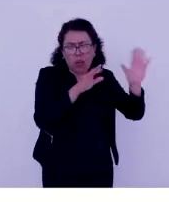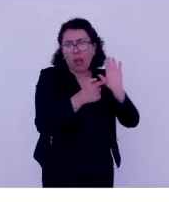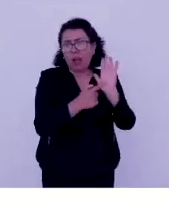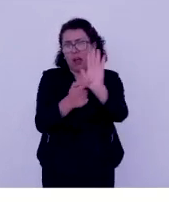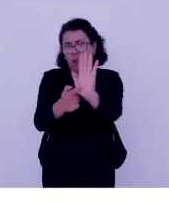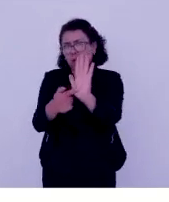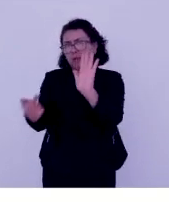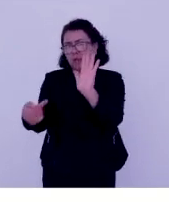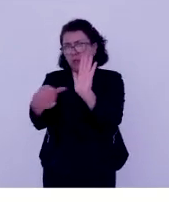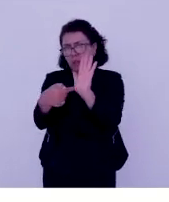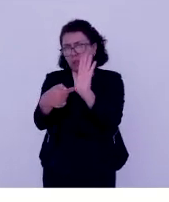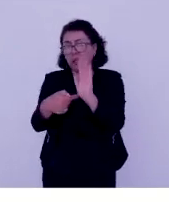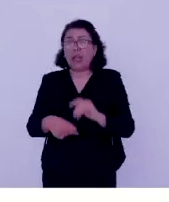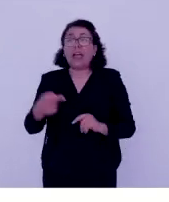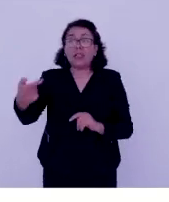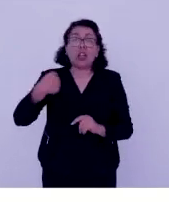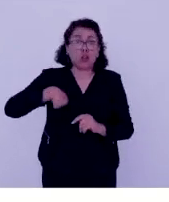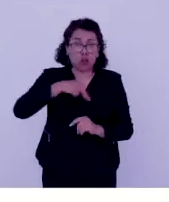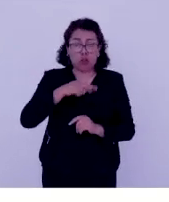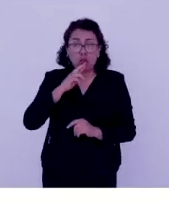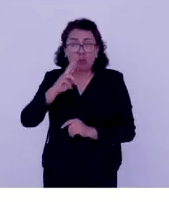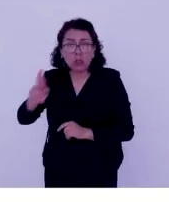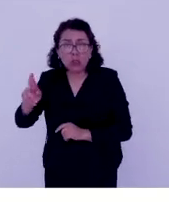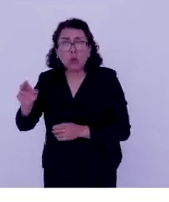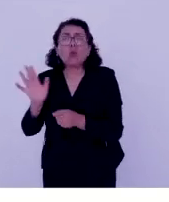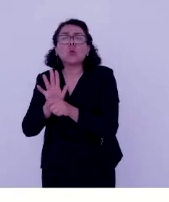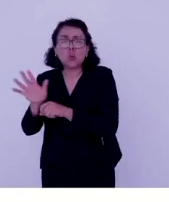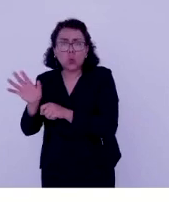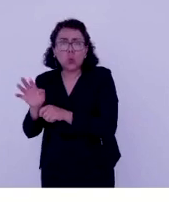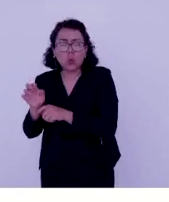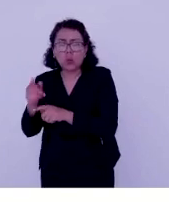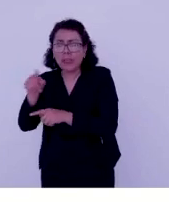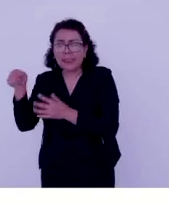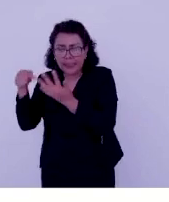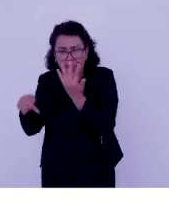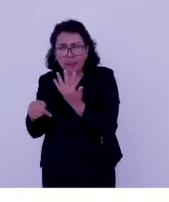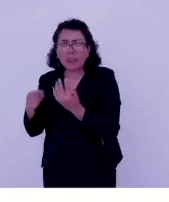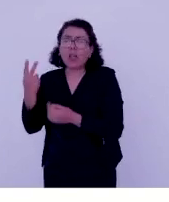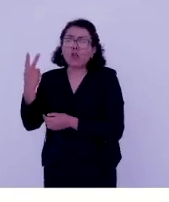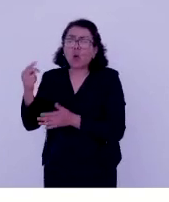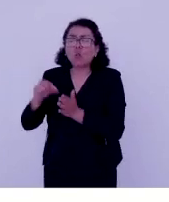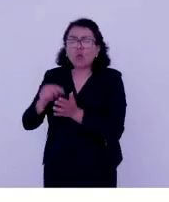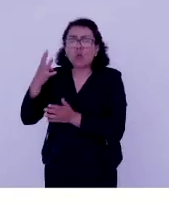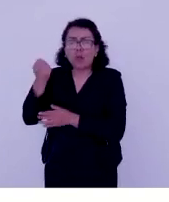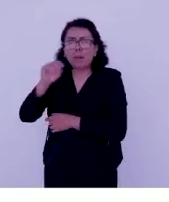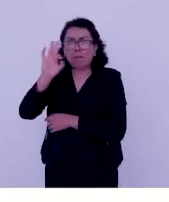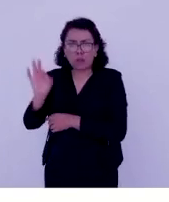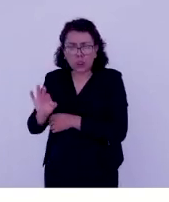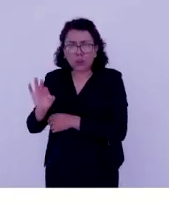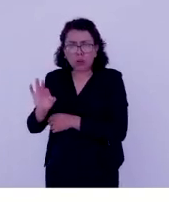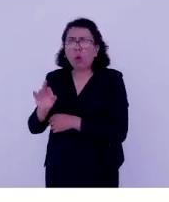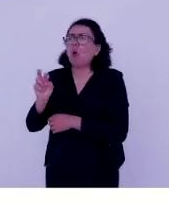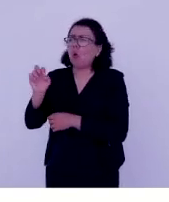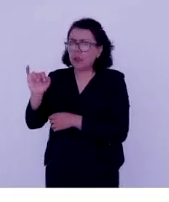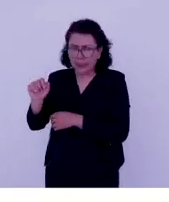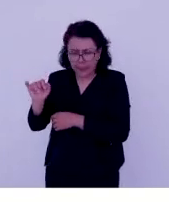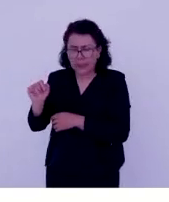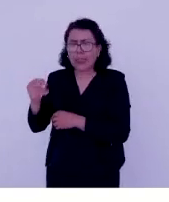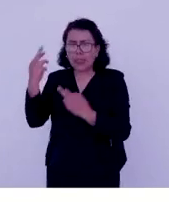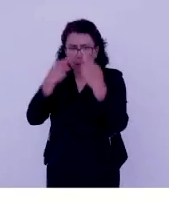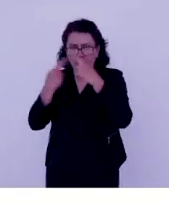solicitada de las peticiones contestadas únicamente en un 2.3 por se se interpusieron recursos de revisión